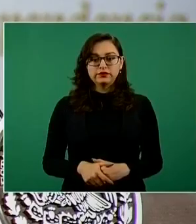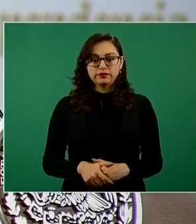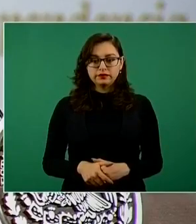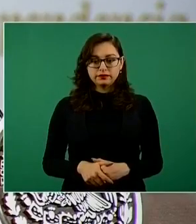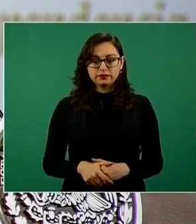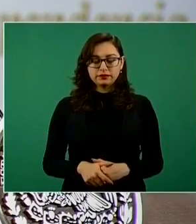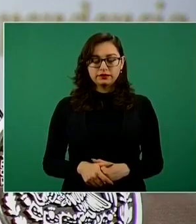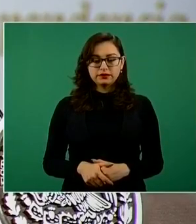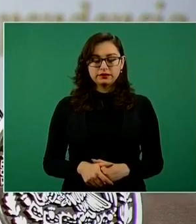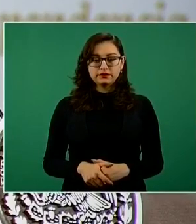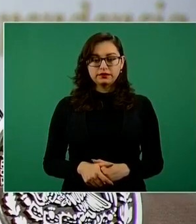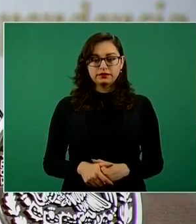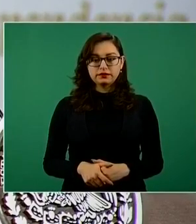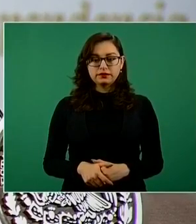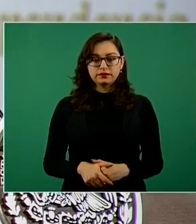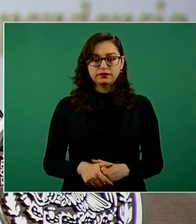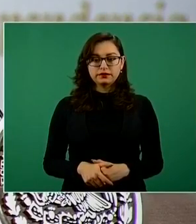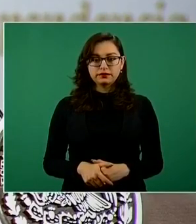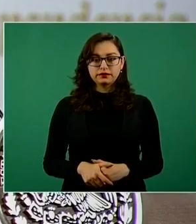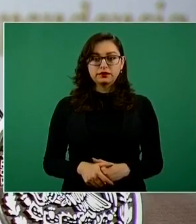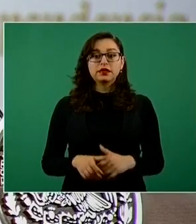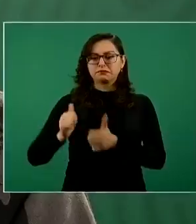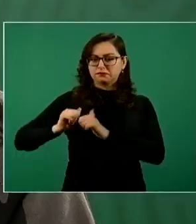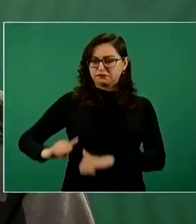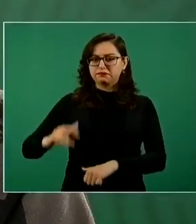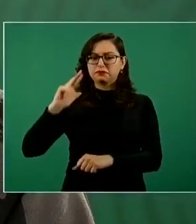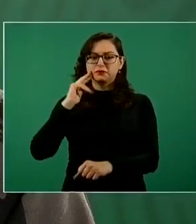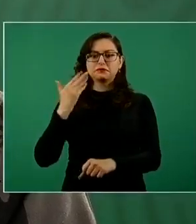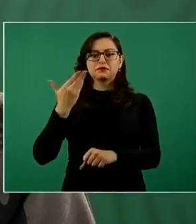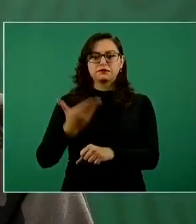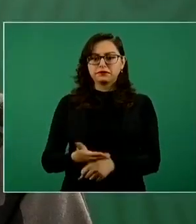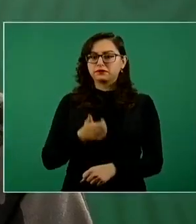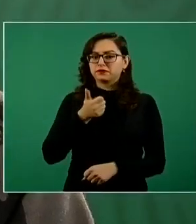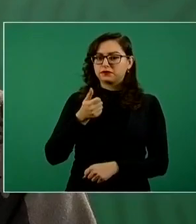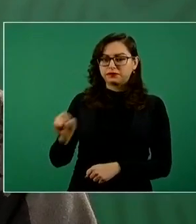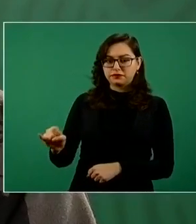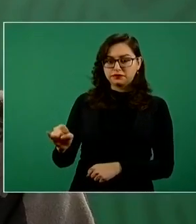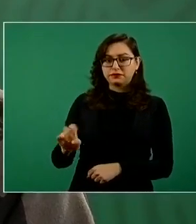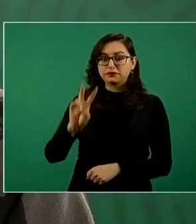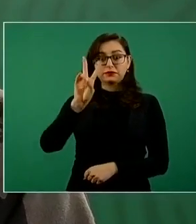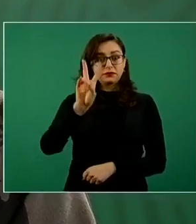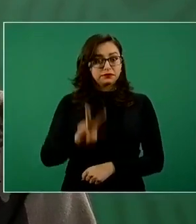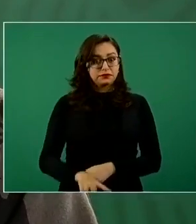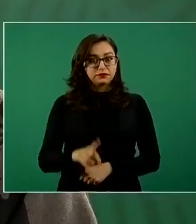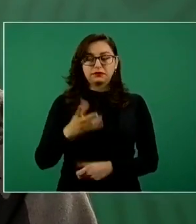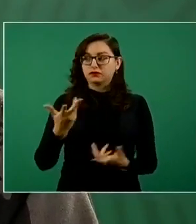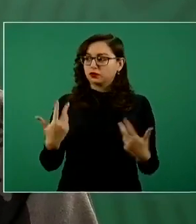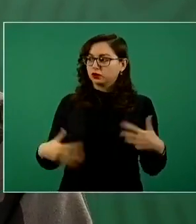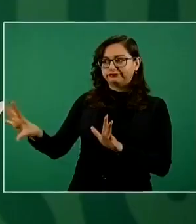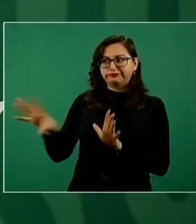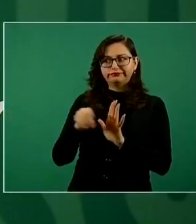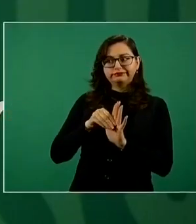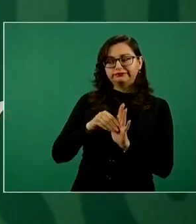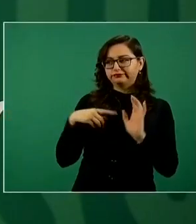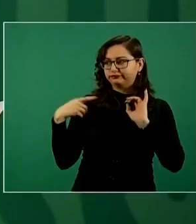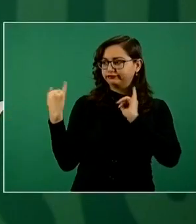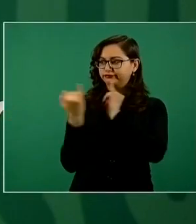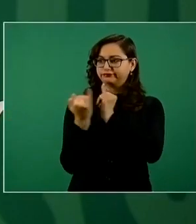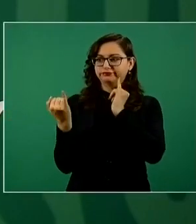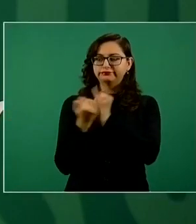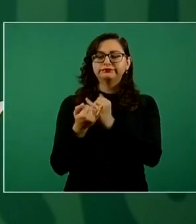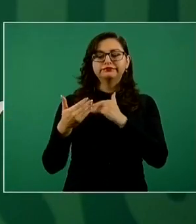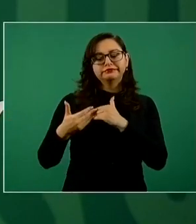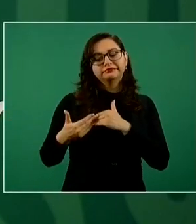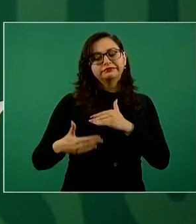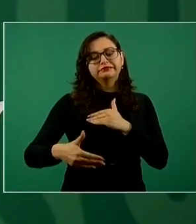bajo el cuidado de equipos de médicos encabezados por el secretario de salud jorge alcocer señaló que el presidente